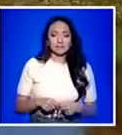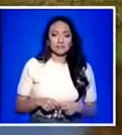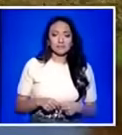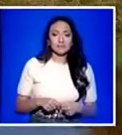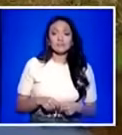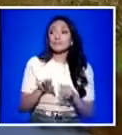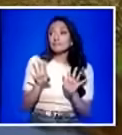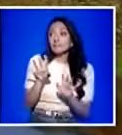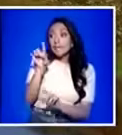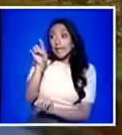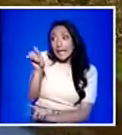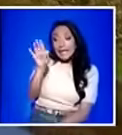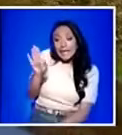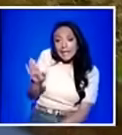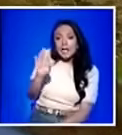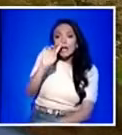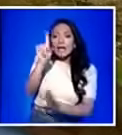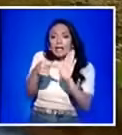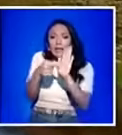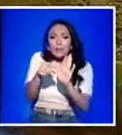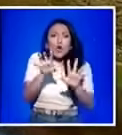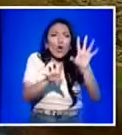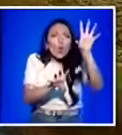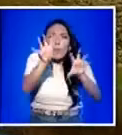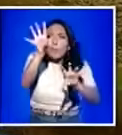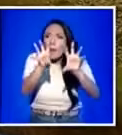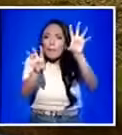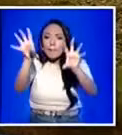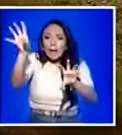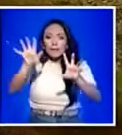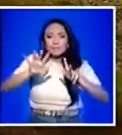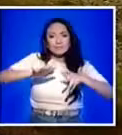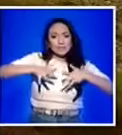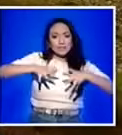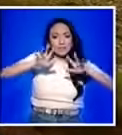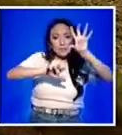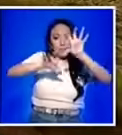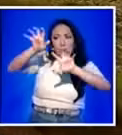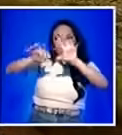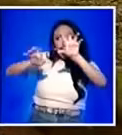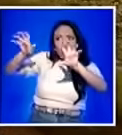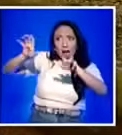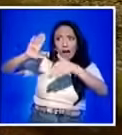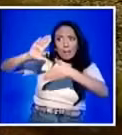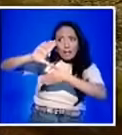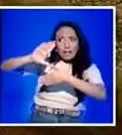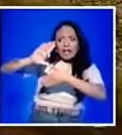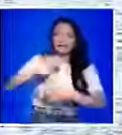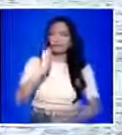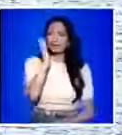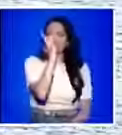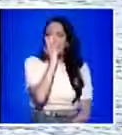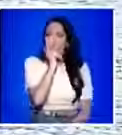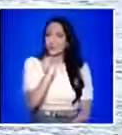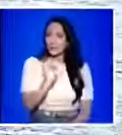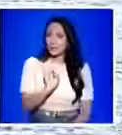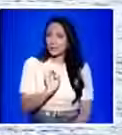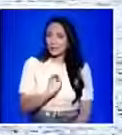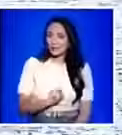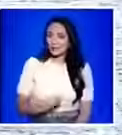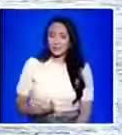En casos como este, simulan un mapa del continente americano. Esto hace más llamativo el paisaje.